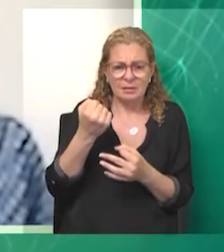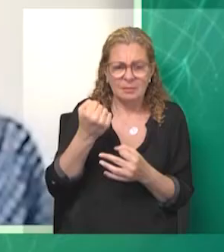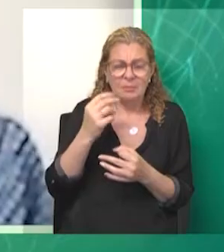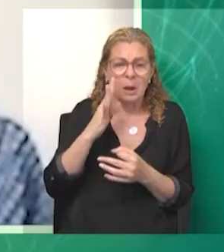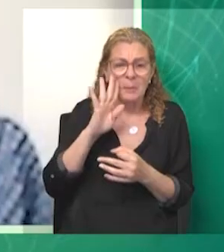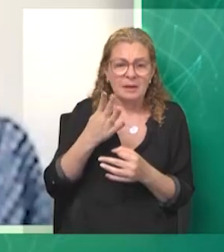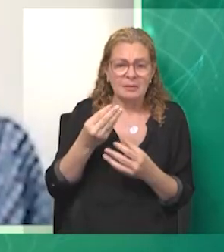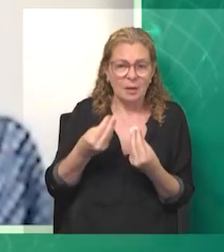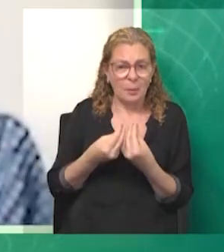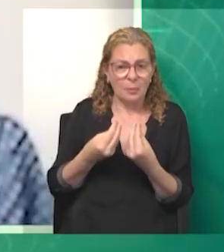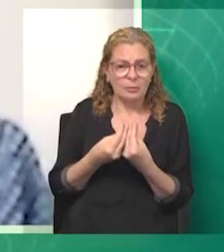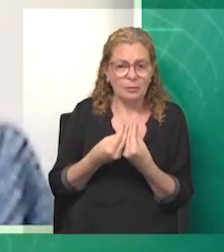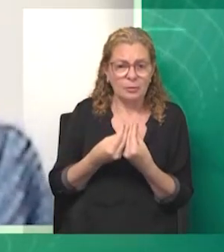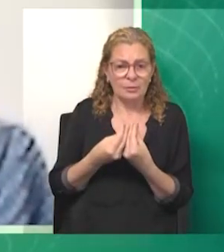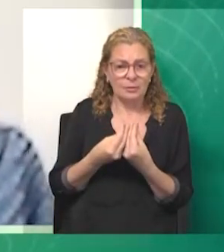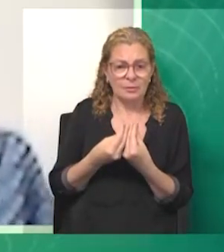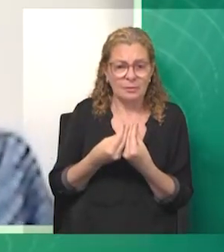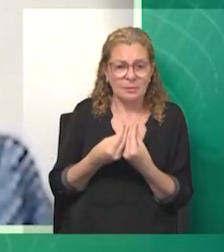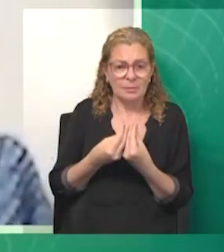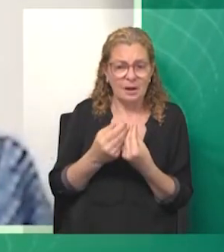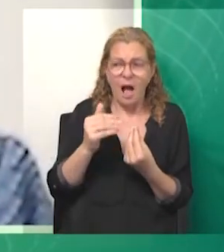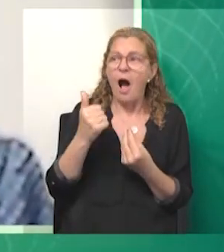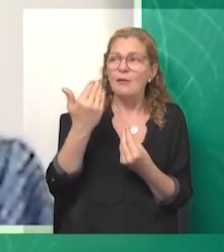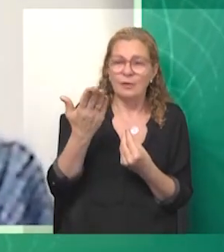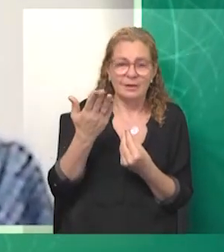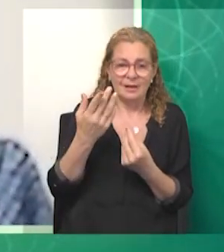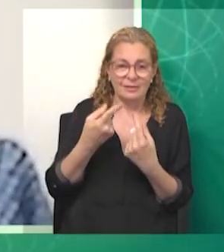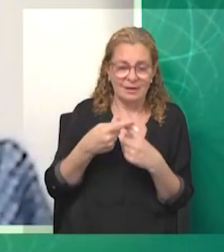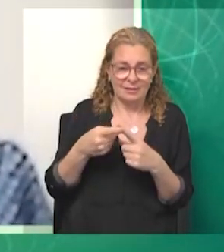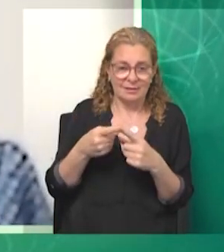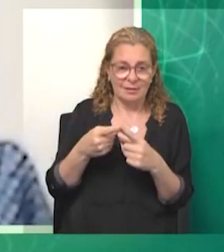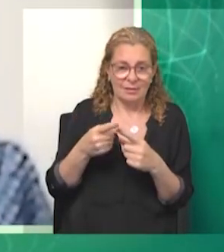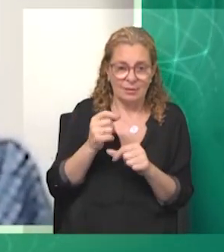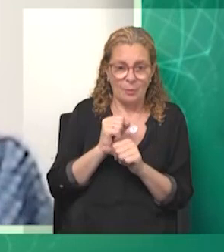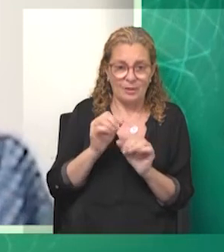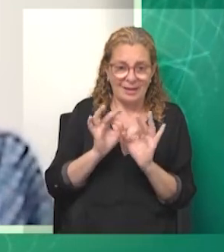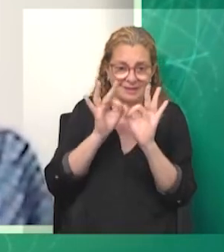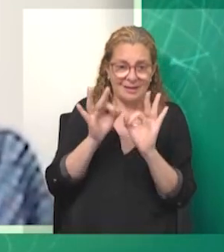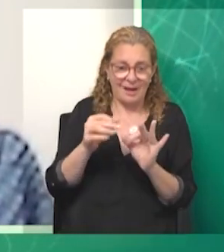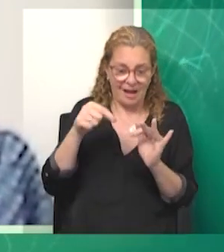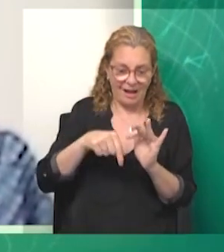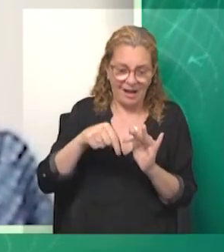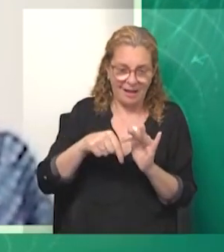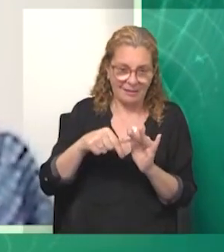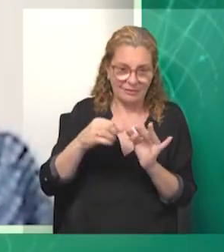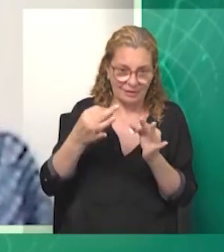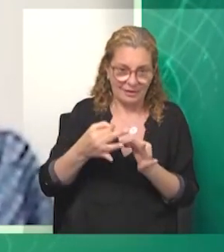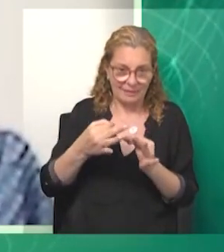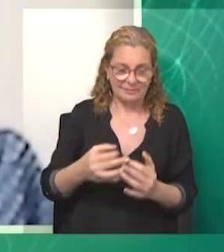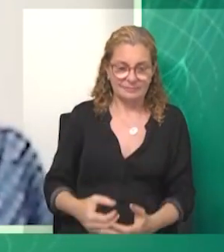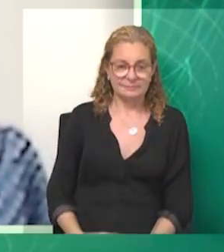parece que es mucho para fuera e y poco para lo que se pueda llegar a a